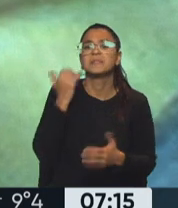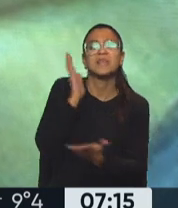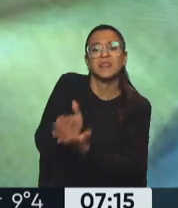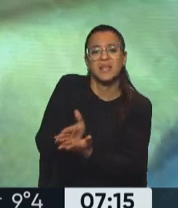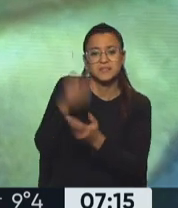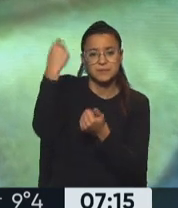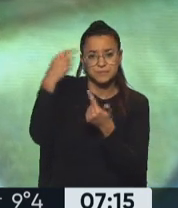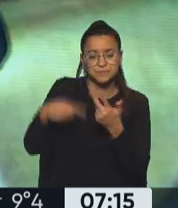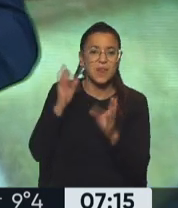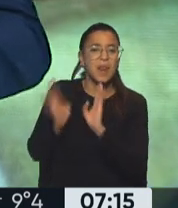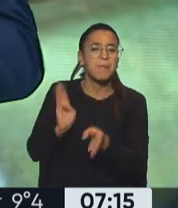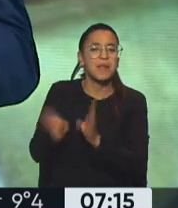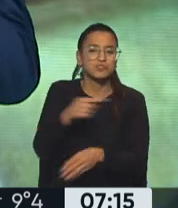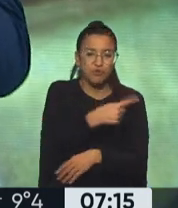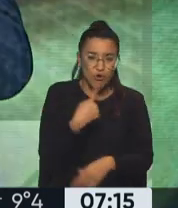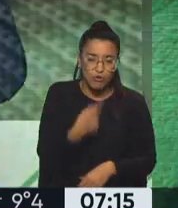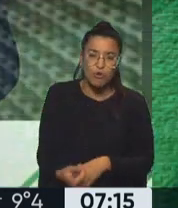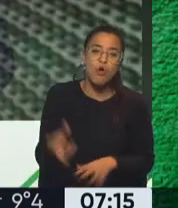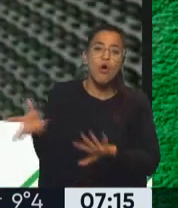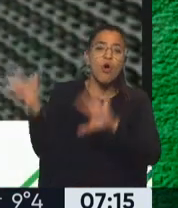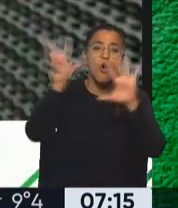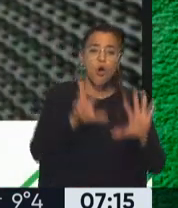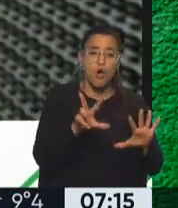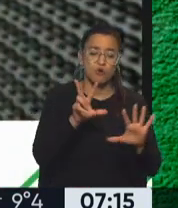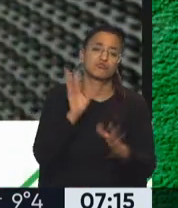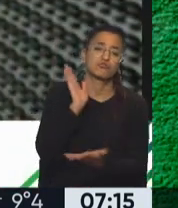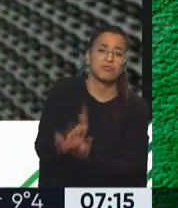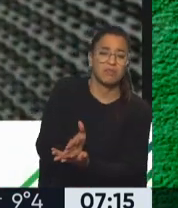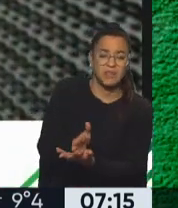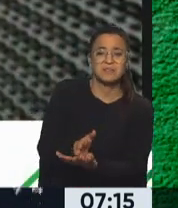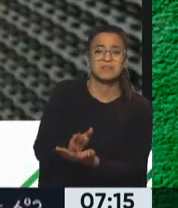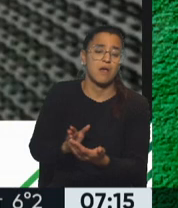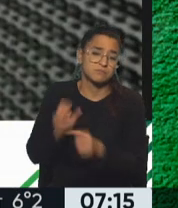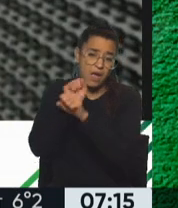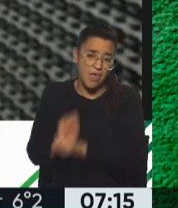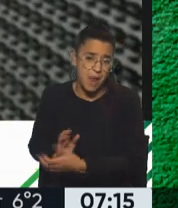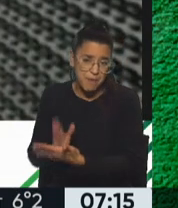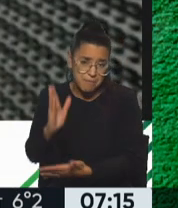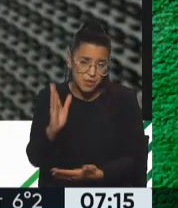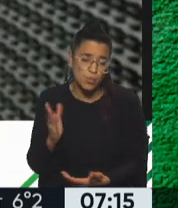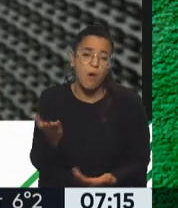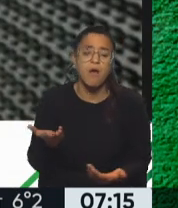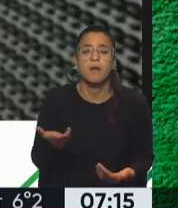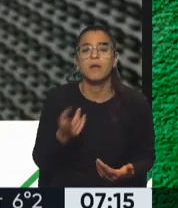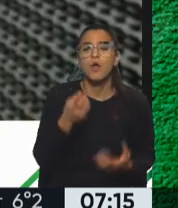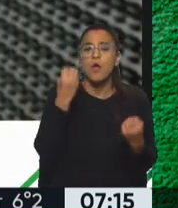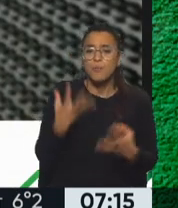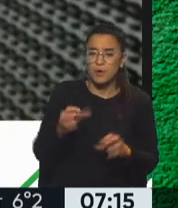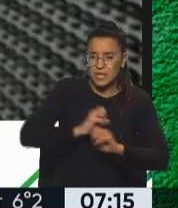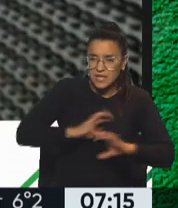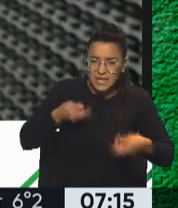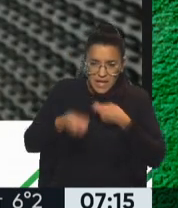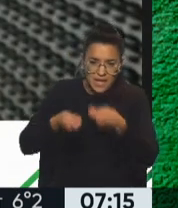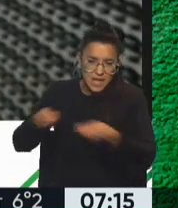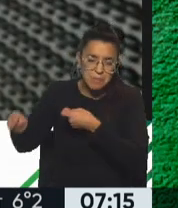sentencias. El represor tiene 8 sentencias a cadena perpetua por los hechos y crímenes